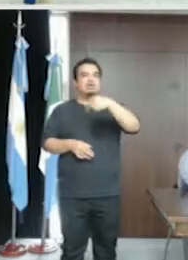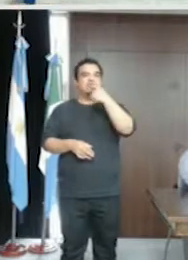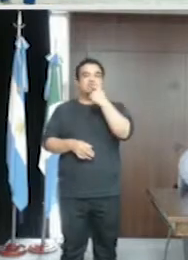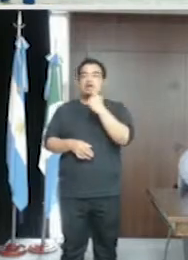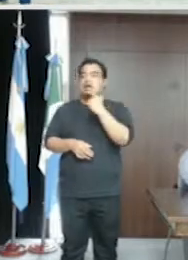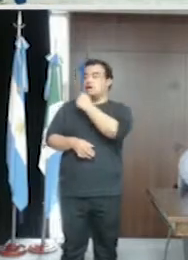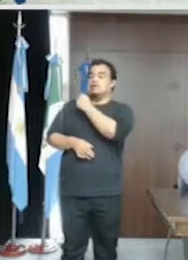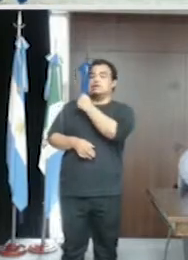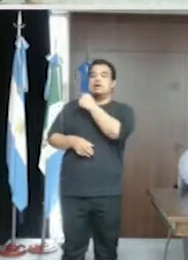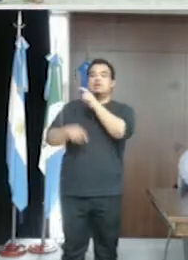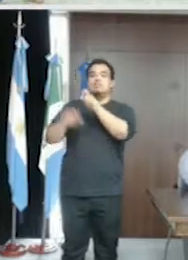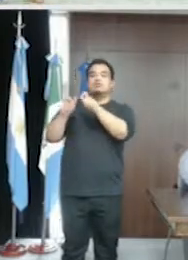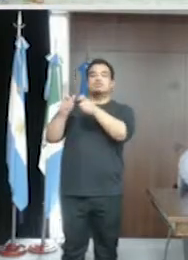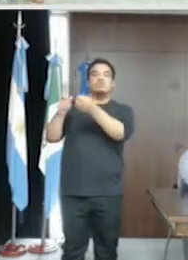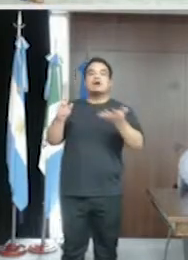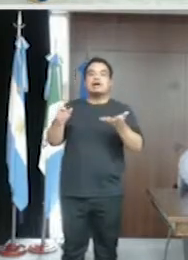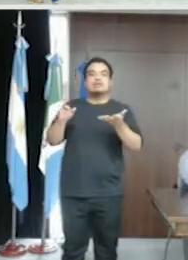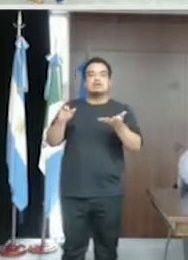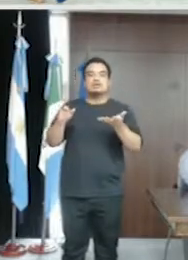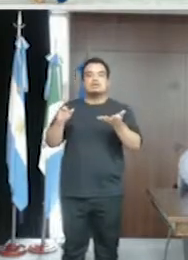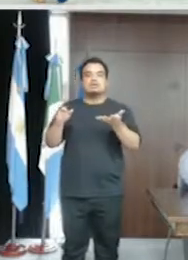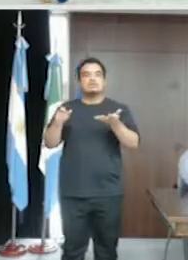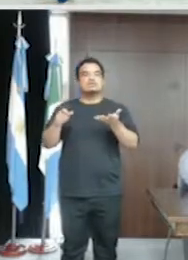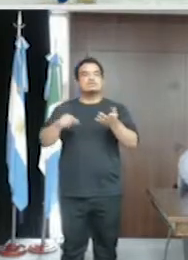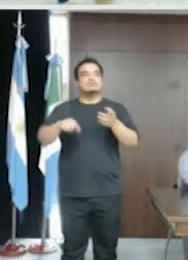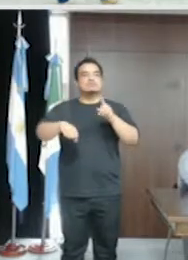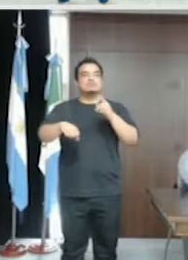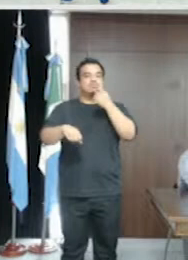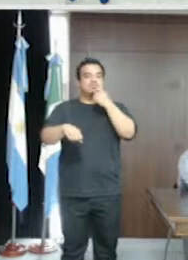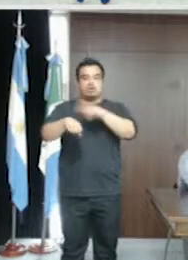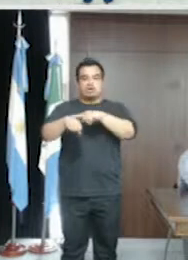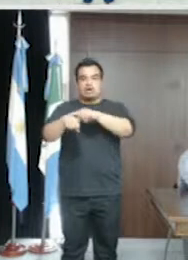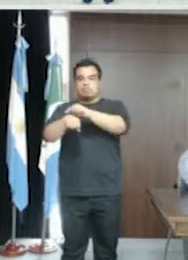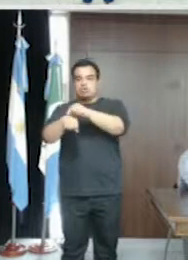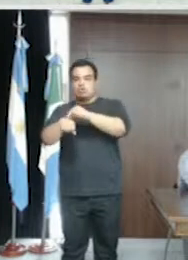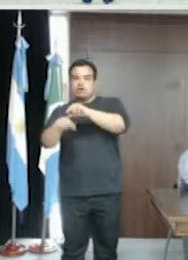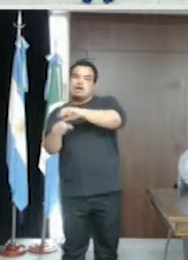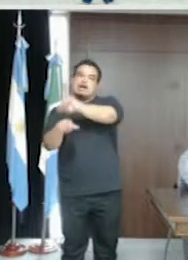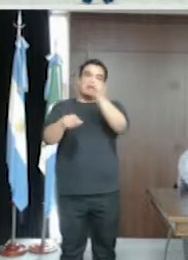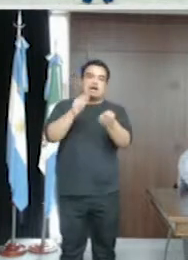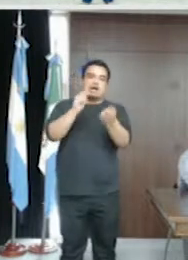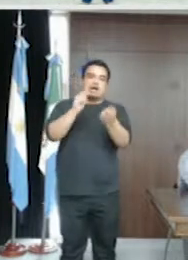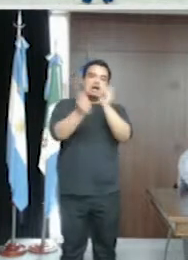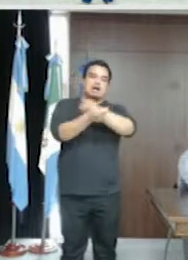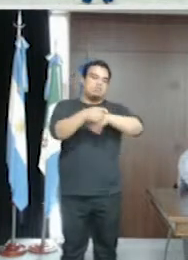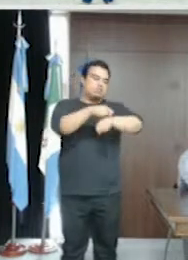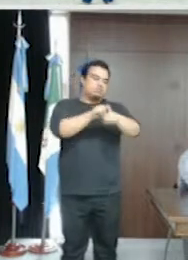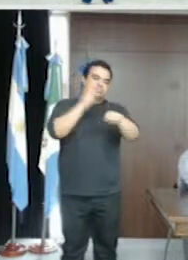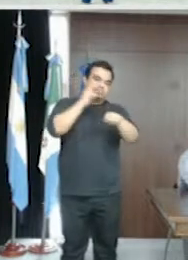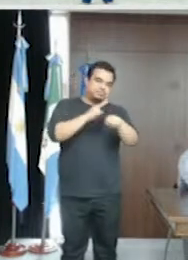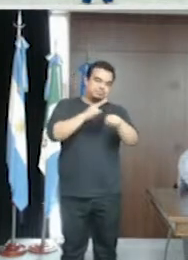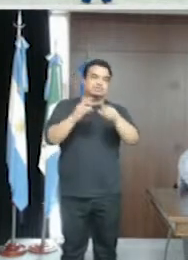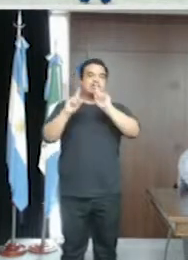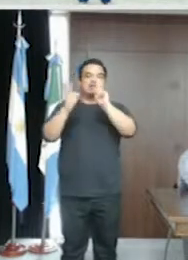tuyo? O utilizo el reloj con otra mano, o leo un texto y con las mismas